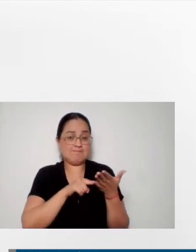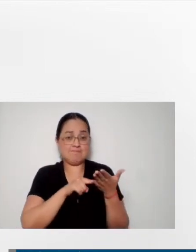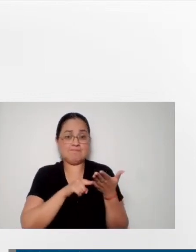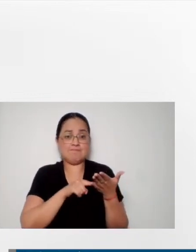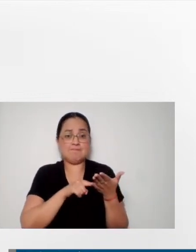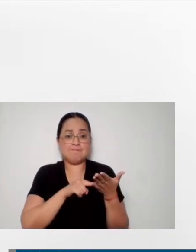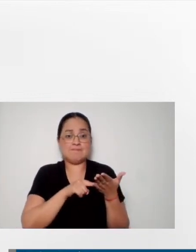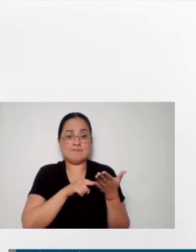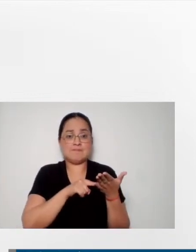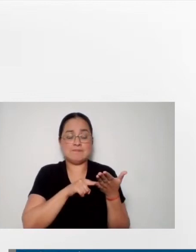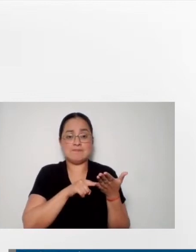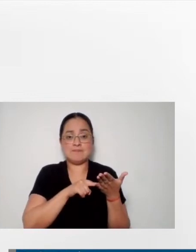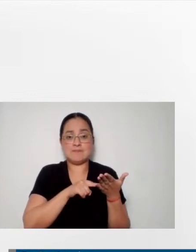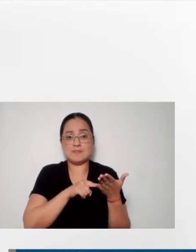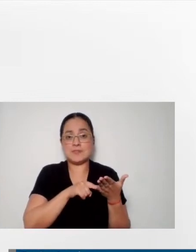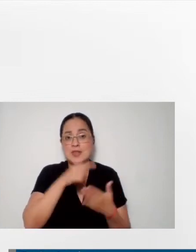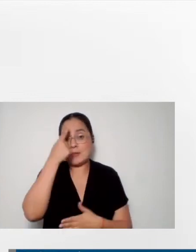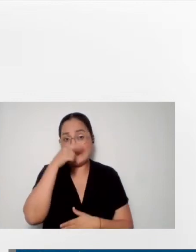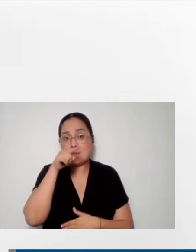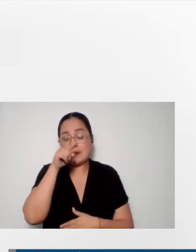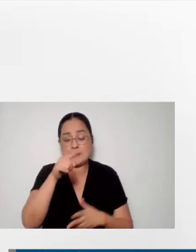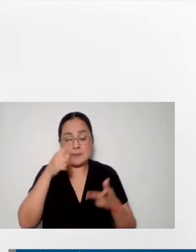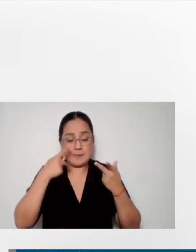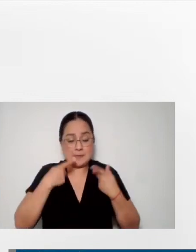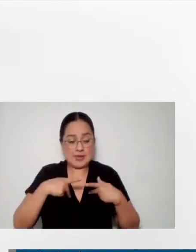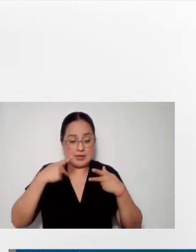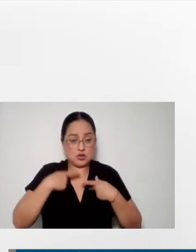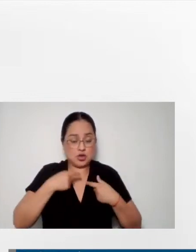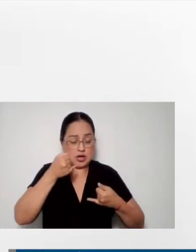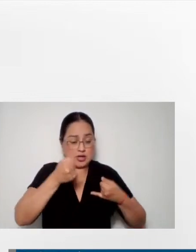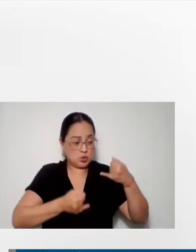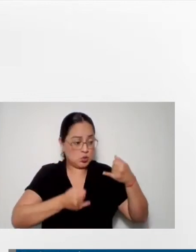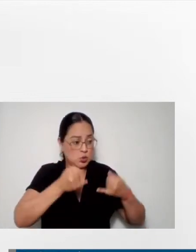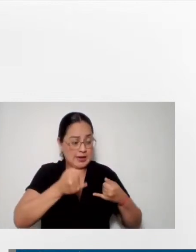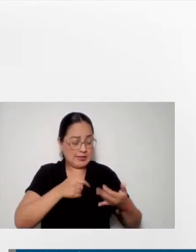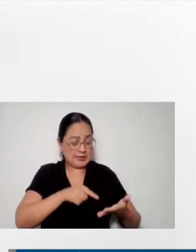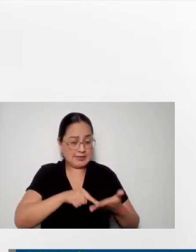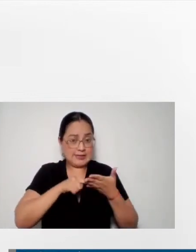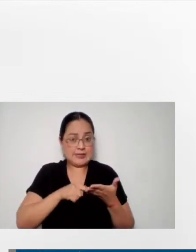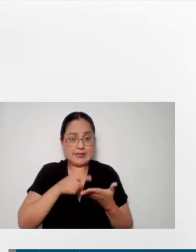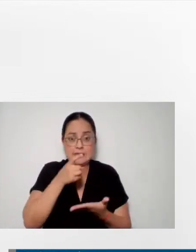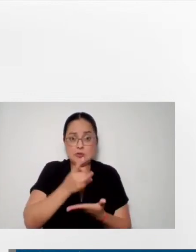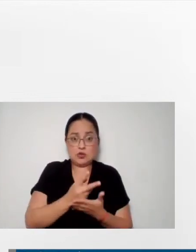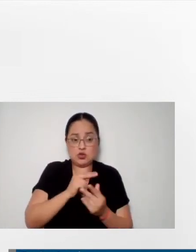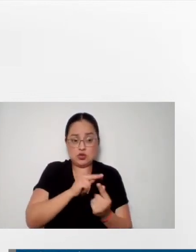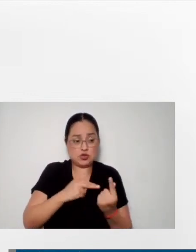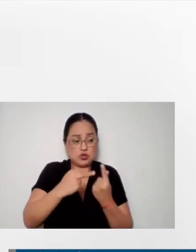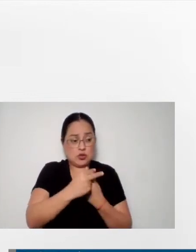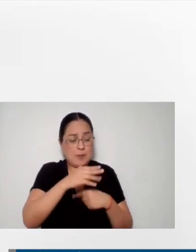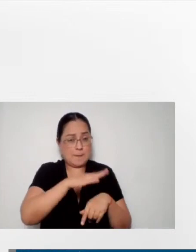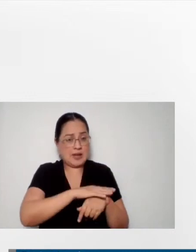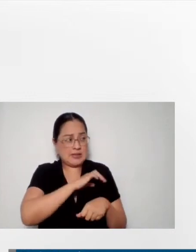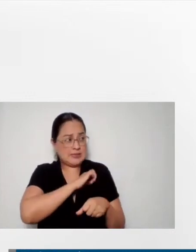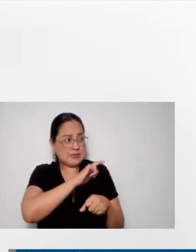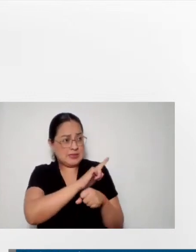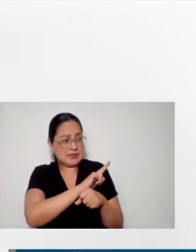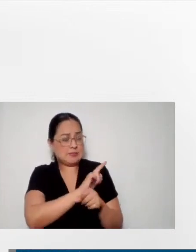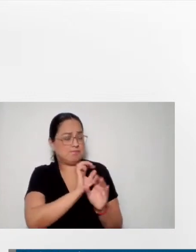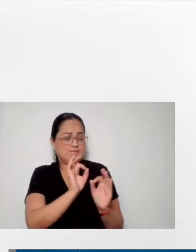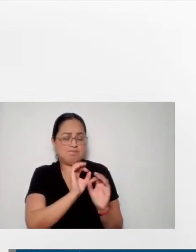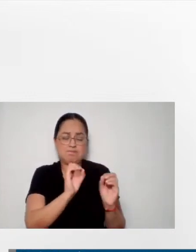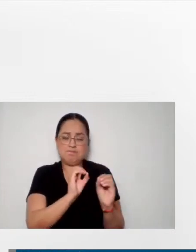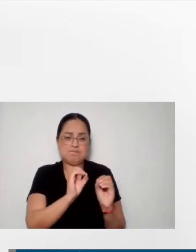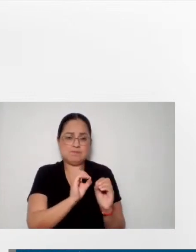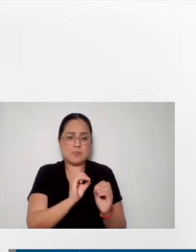interesantes e insisto, ¿no? Para las personas juzgadoras, verlo, digamos, en una dimensión más específica, pues simplemente me